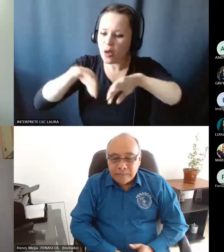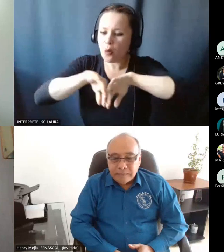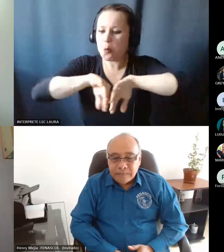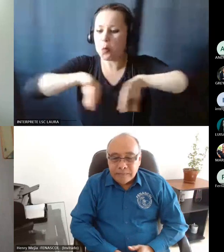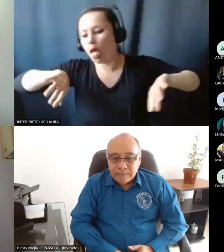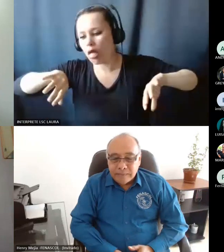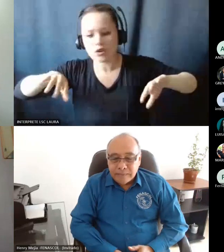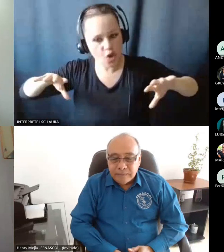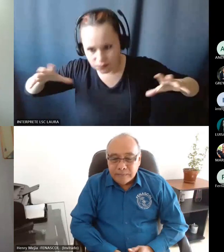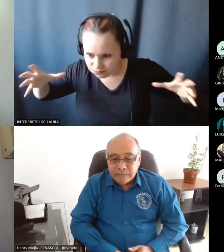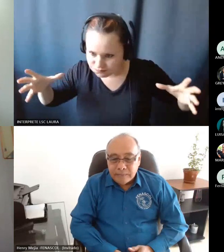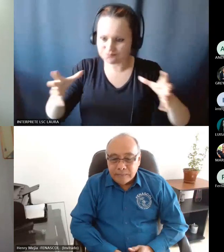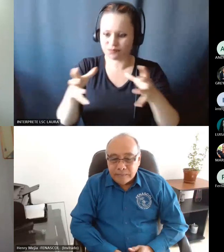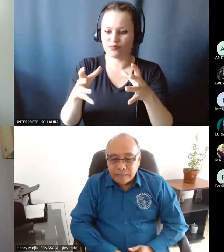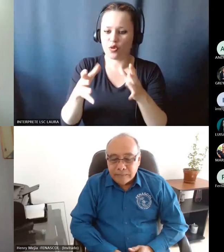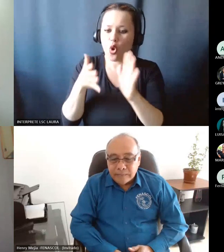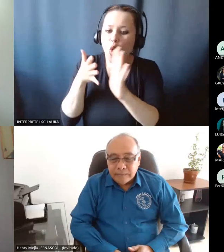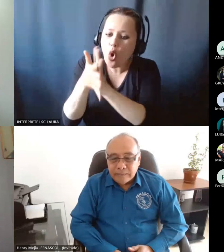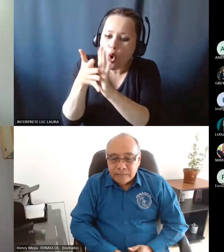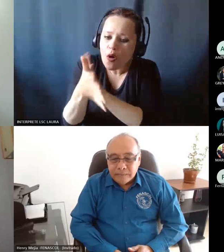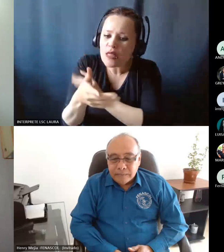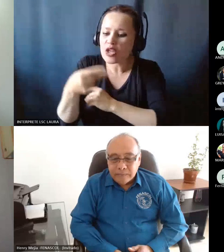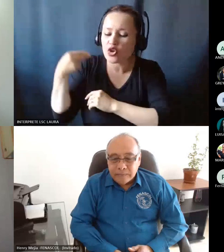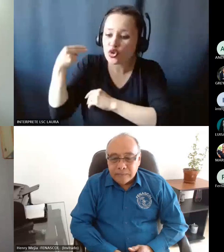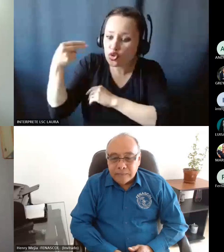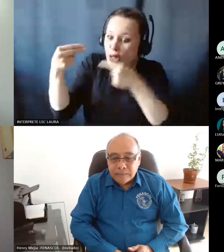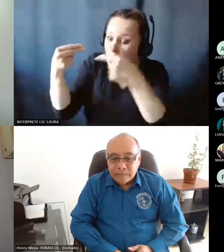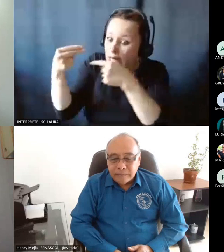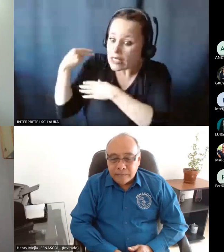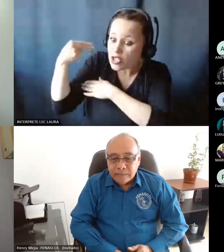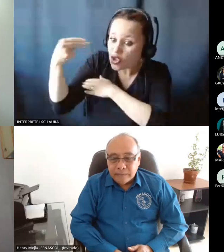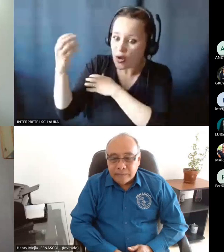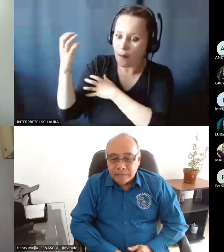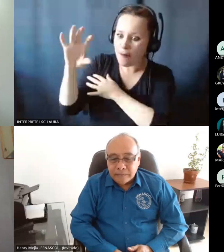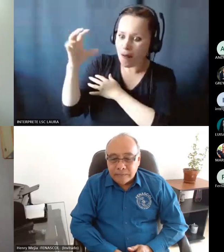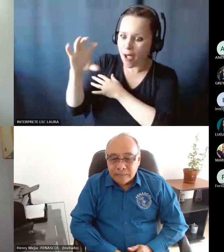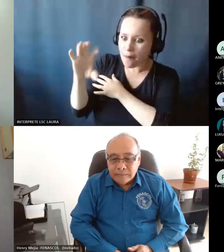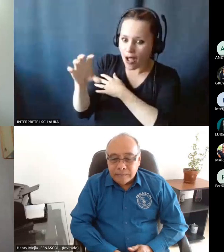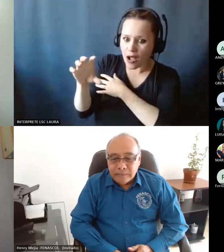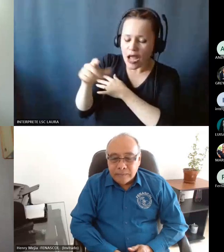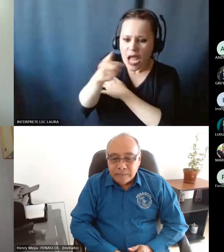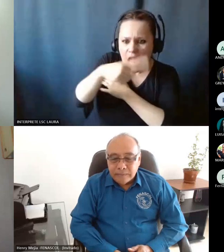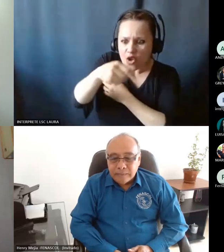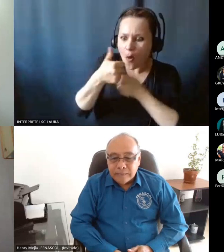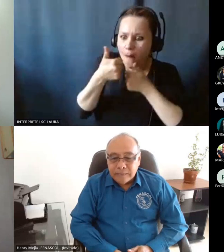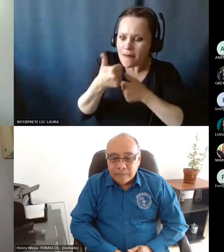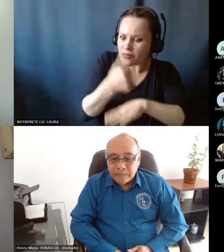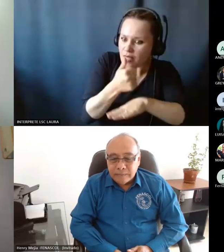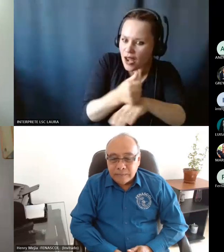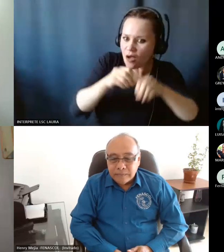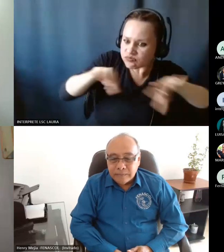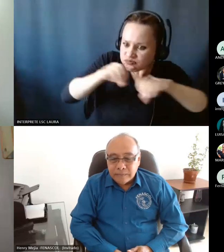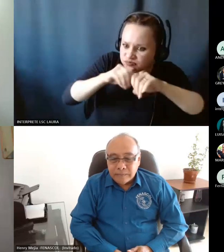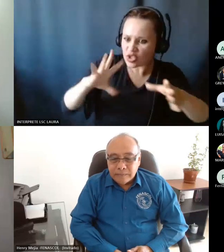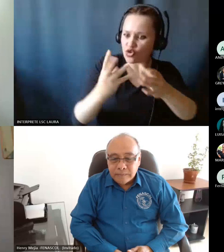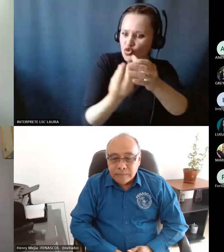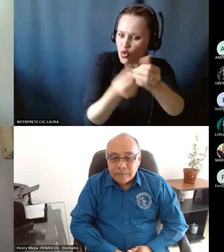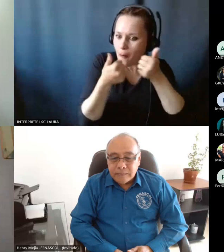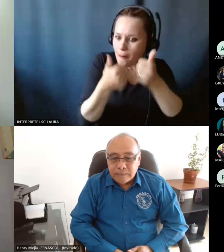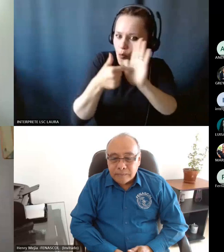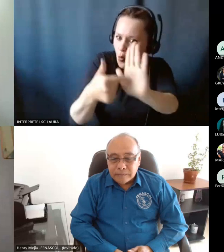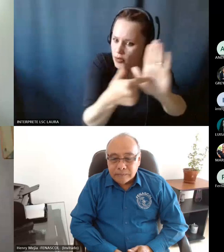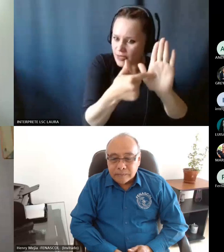contando historias y reconociendo a quien está haciendo bien la tarea en temas de inclusión universidad primero porque el reconocimiento es